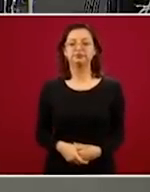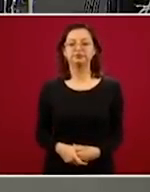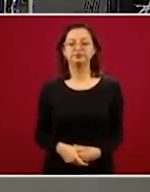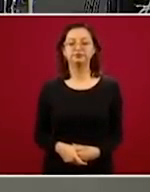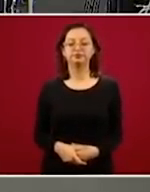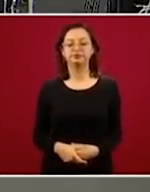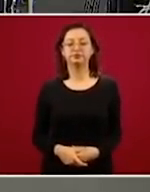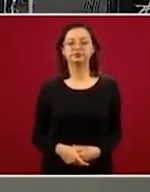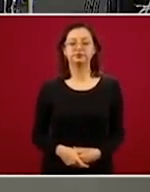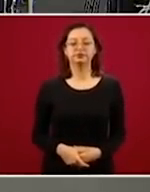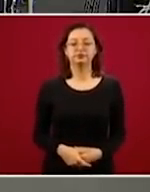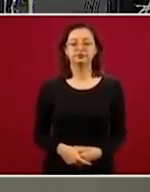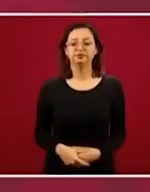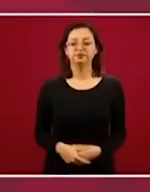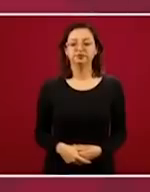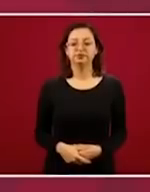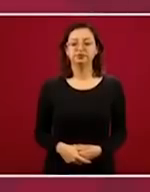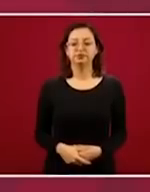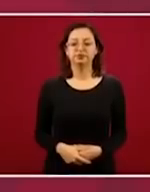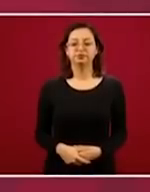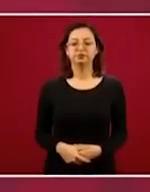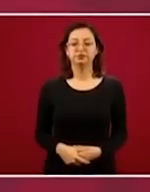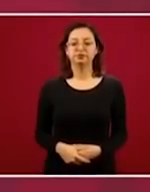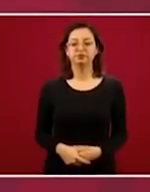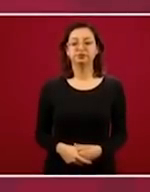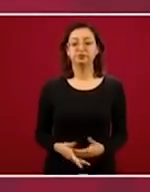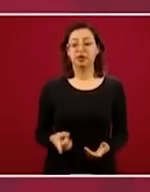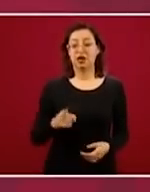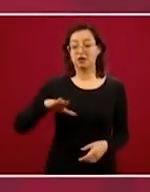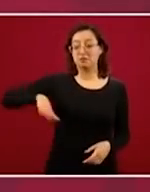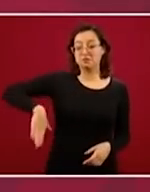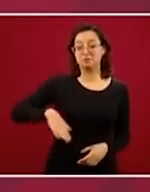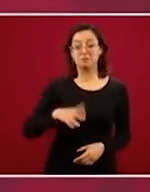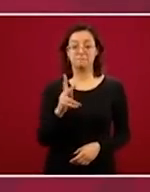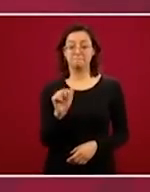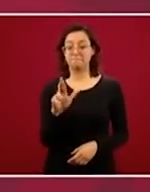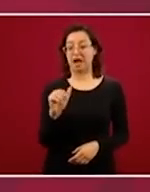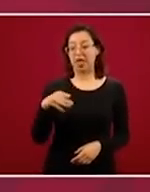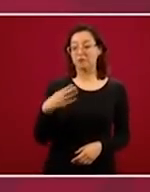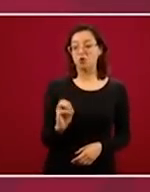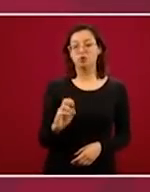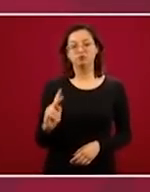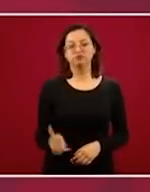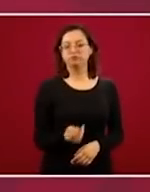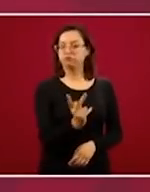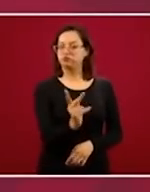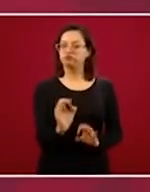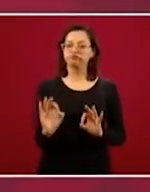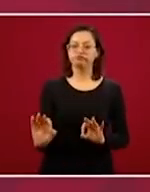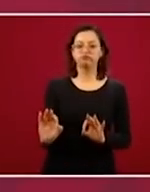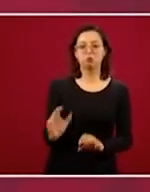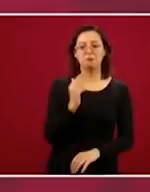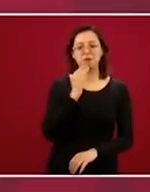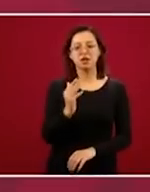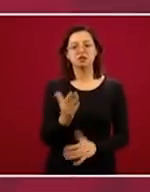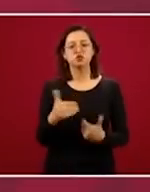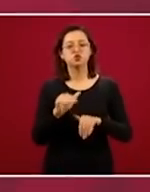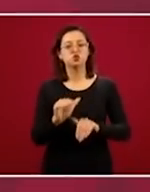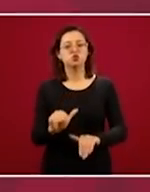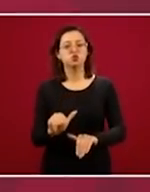la pregunta d para mí es muy buena acerca